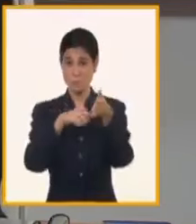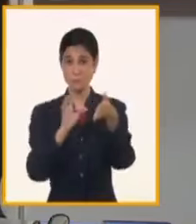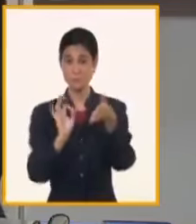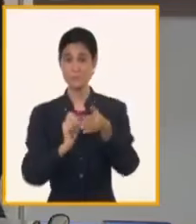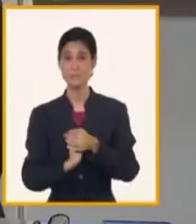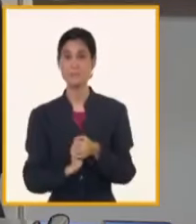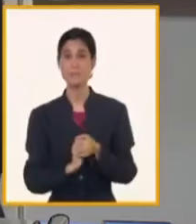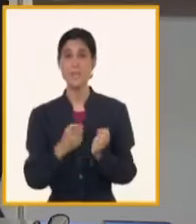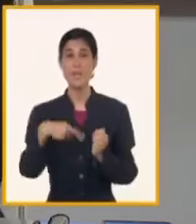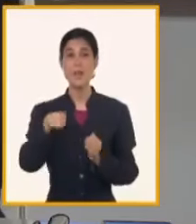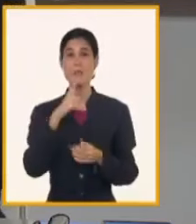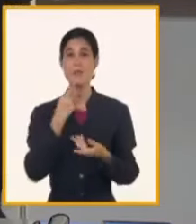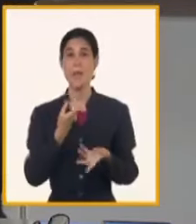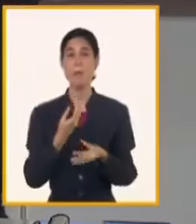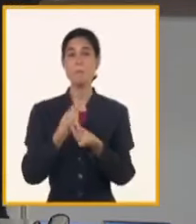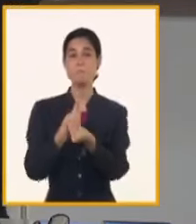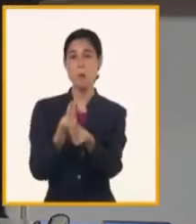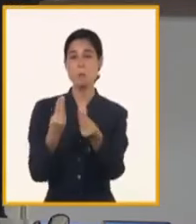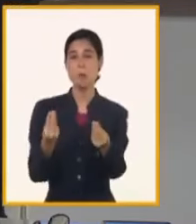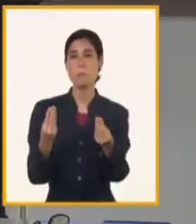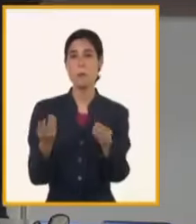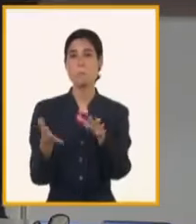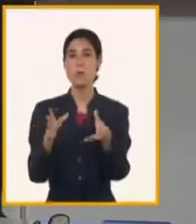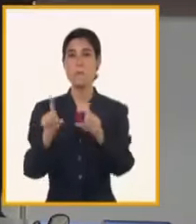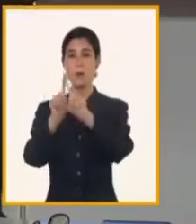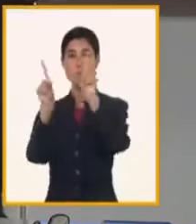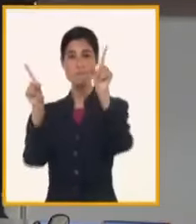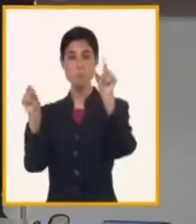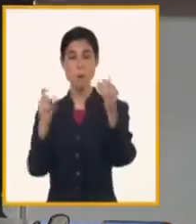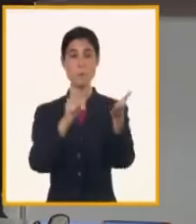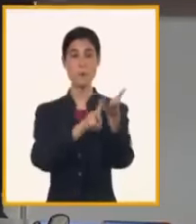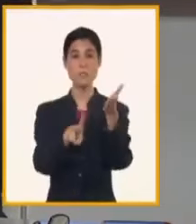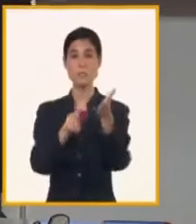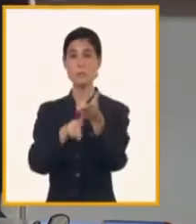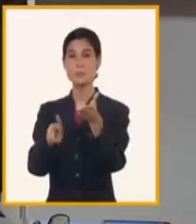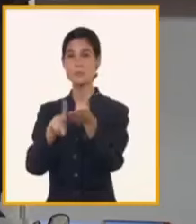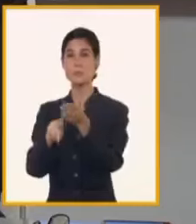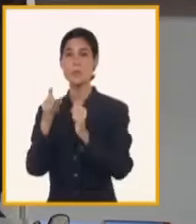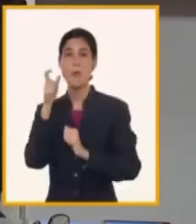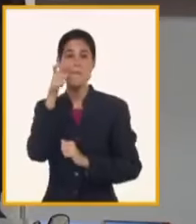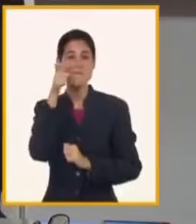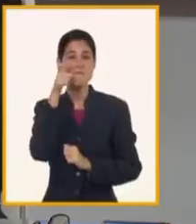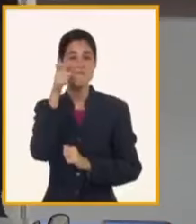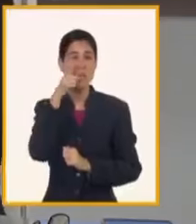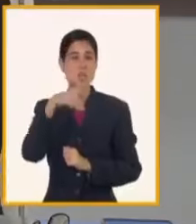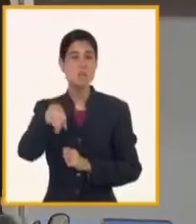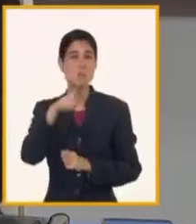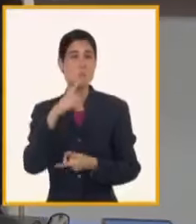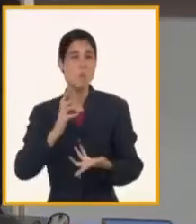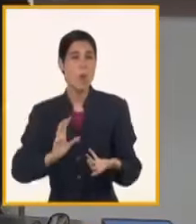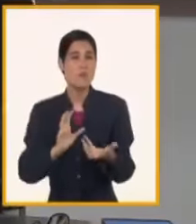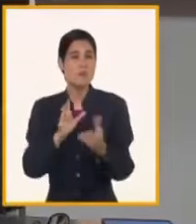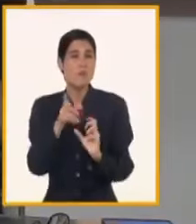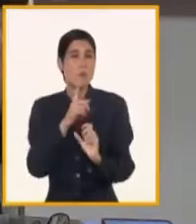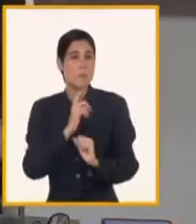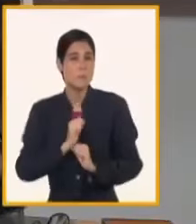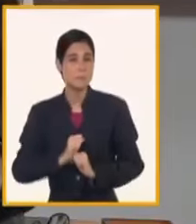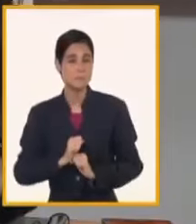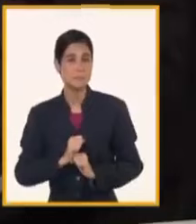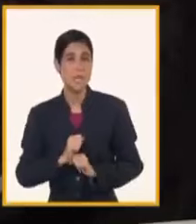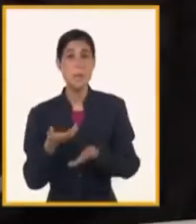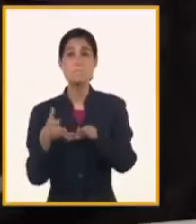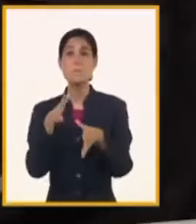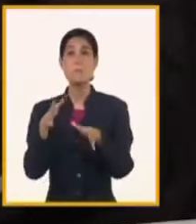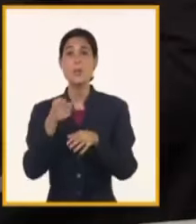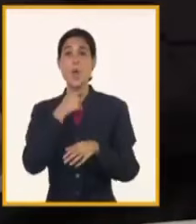distribuye por las provincias en función de los circuitos ap pagables y la demanda que tienen esos circuitos ap pagables y el total digamos un día que